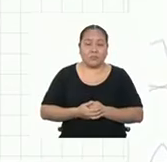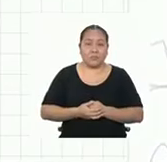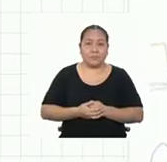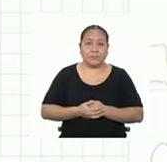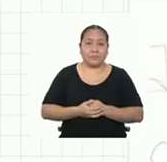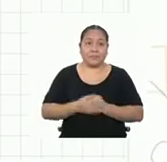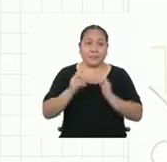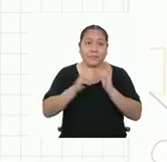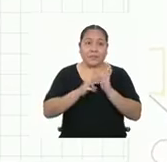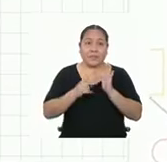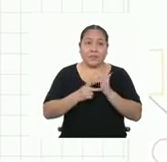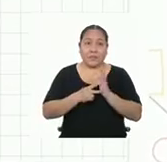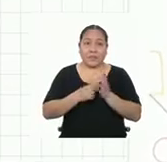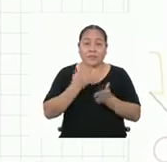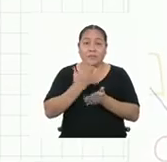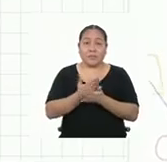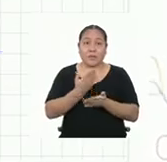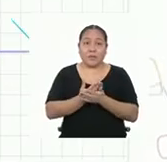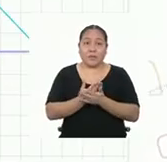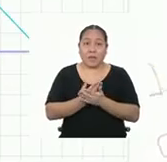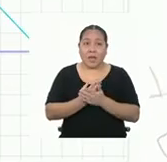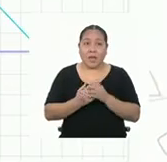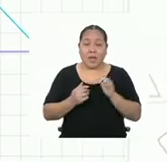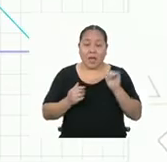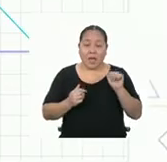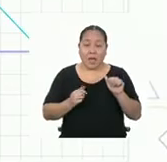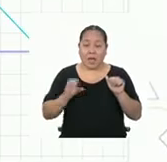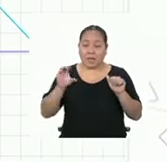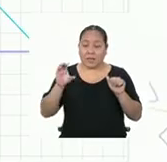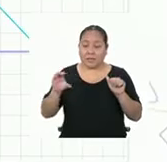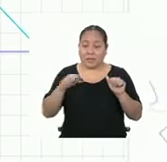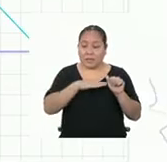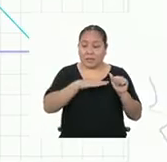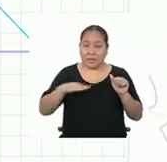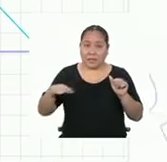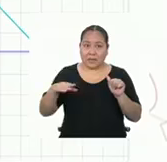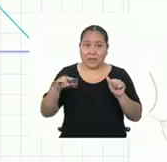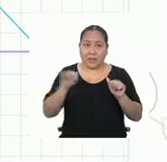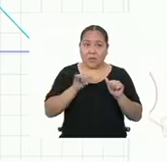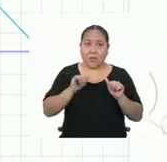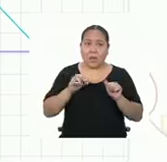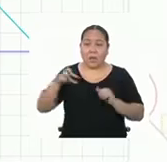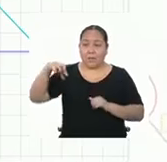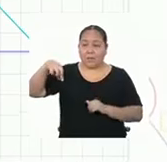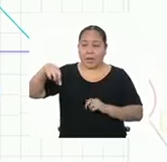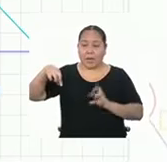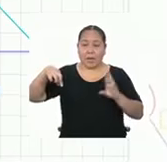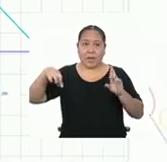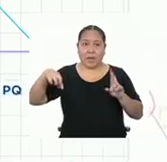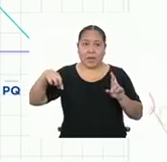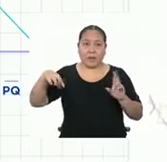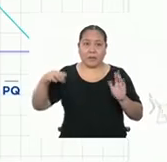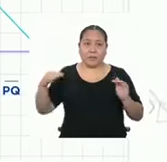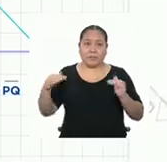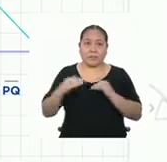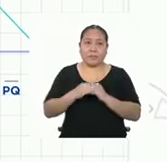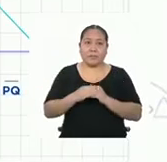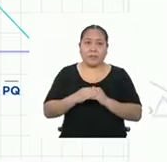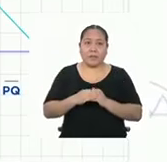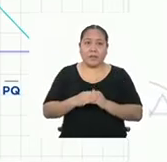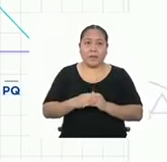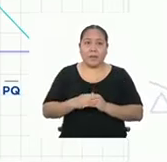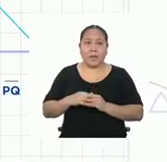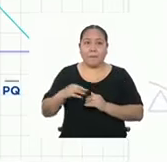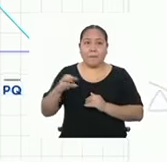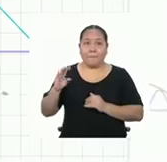Es decir, se debe cumplir que el segmento AC es congruente al segmento PR Y que el segmento AB es congruente al